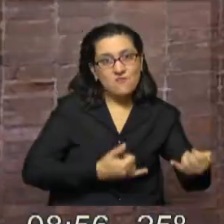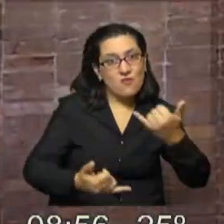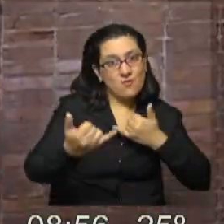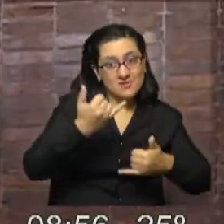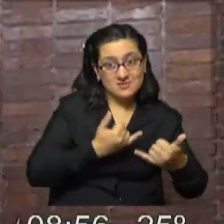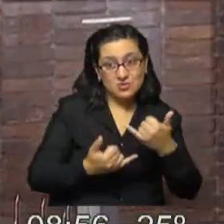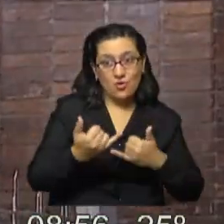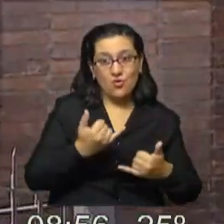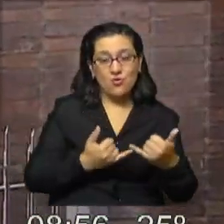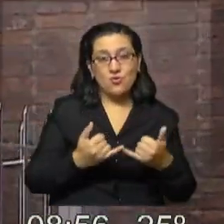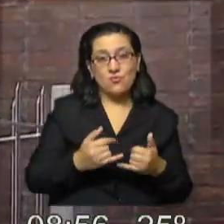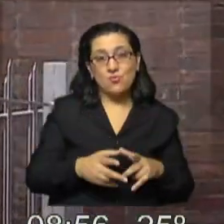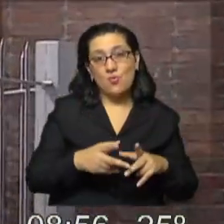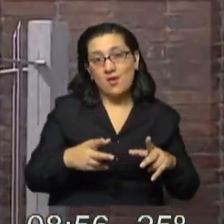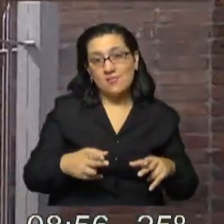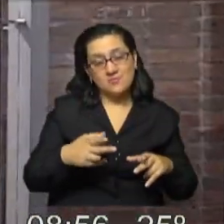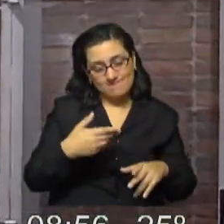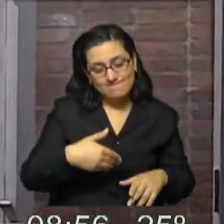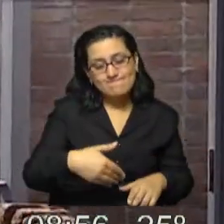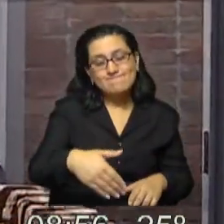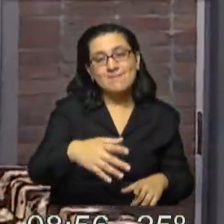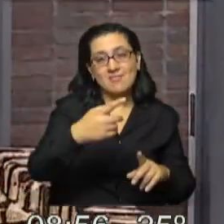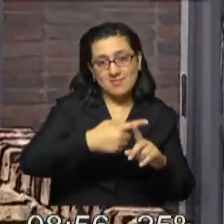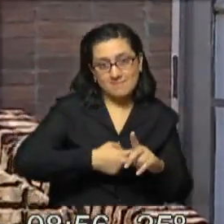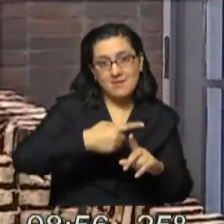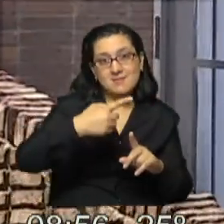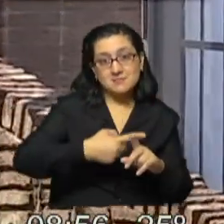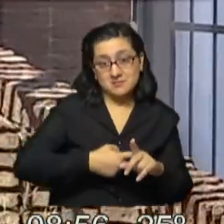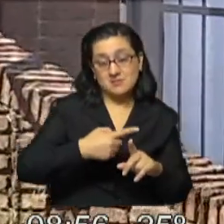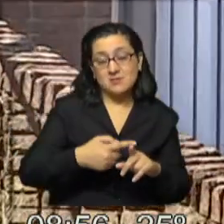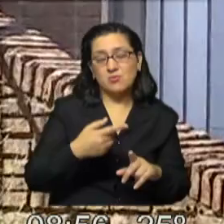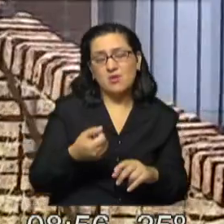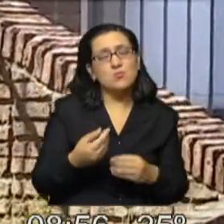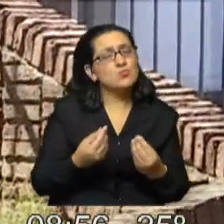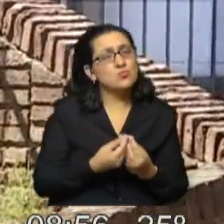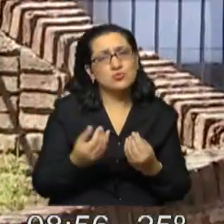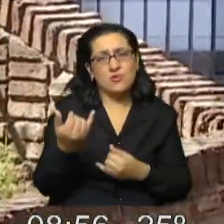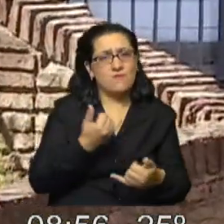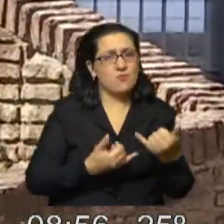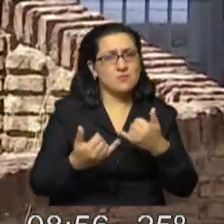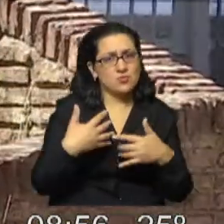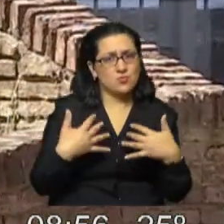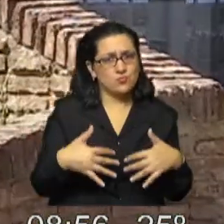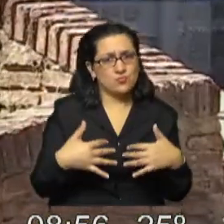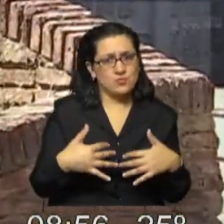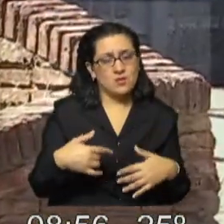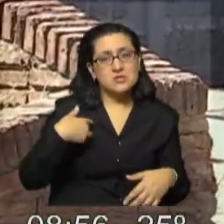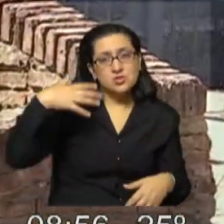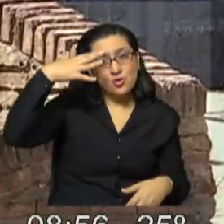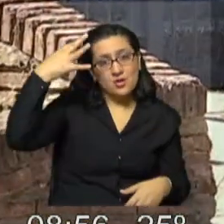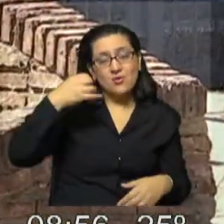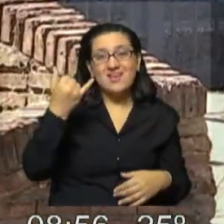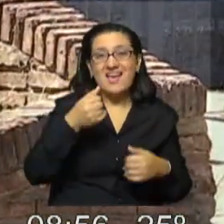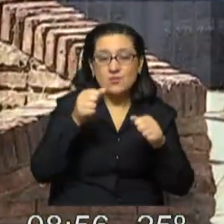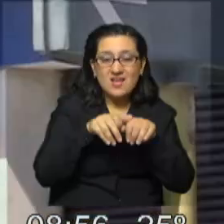información durante los próximos días y meses, porque estos son una cantidad de información impresionante, y yo creo que hay una red, hay